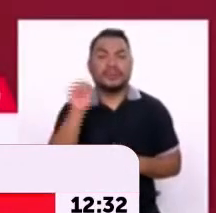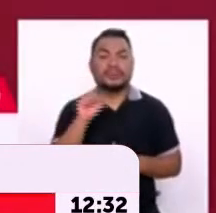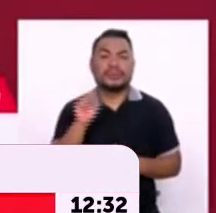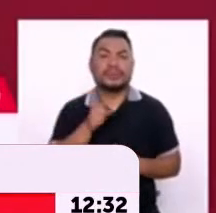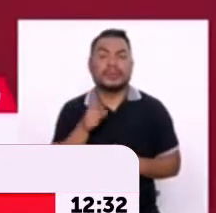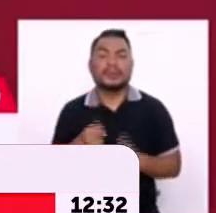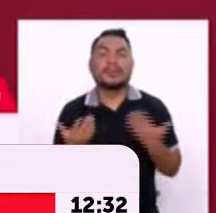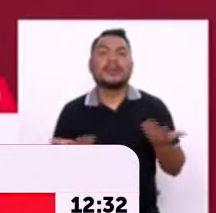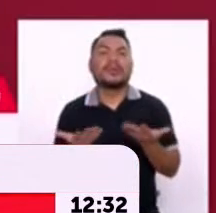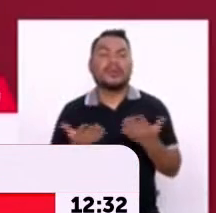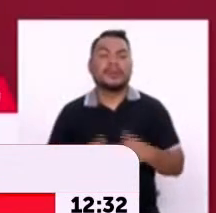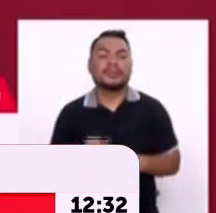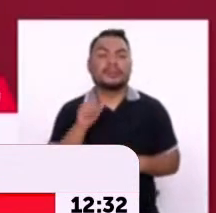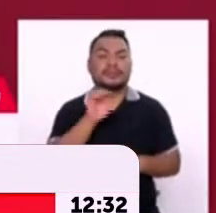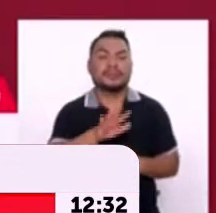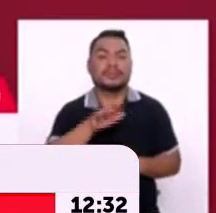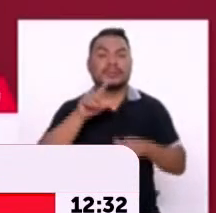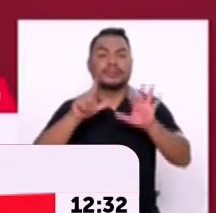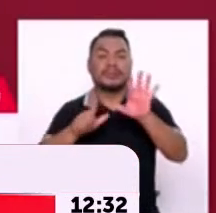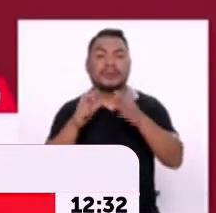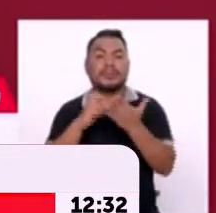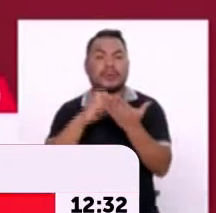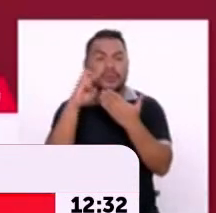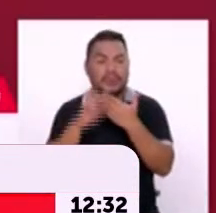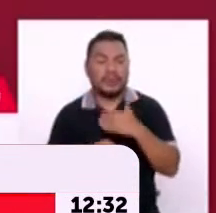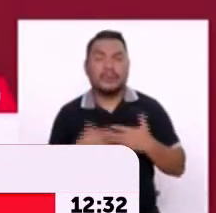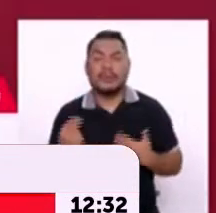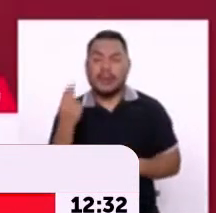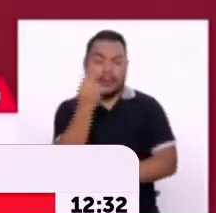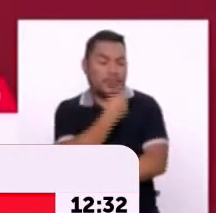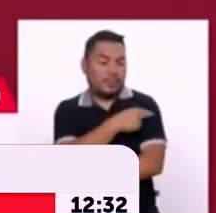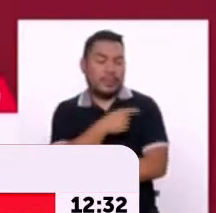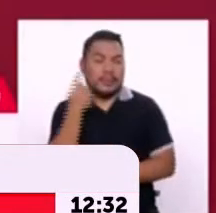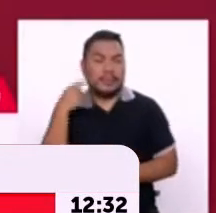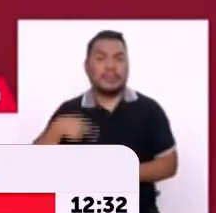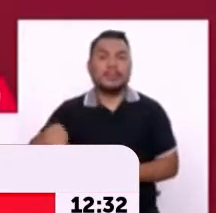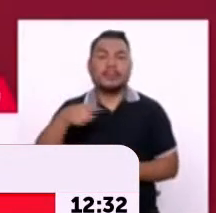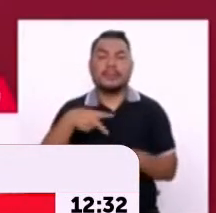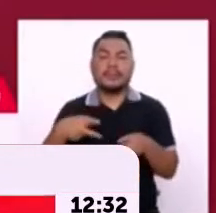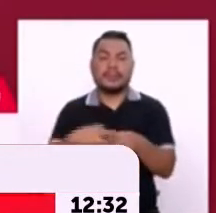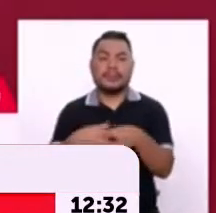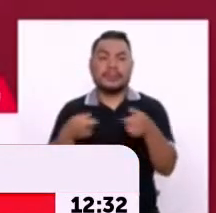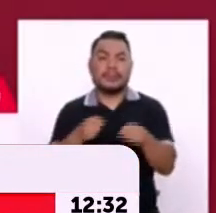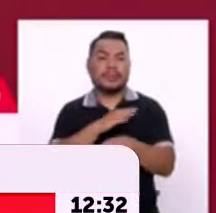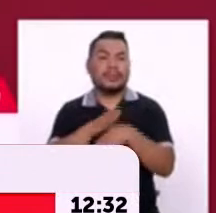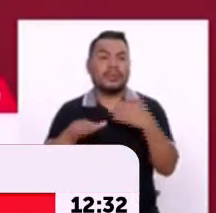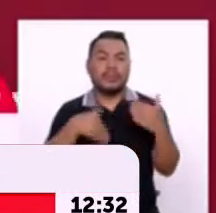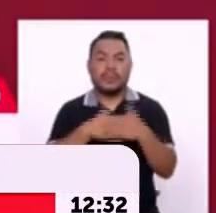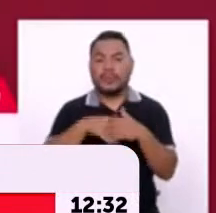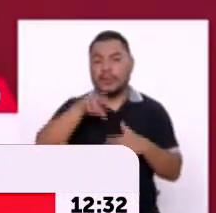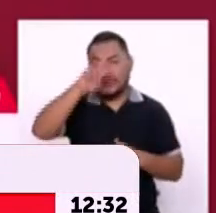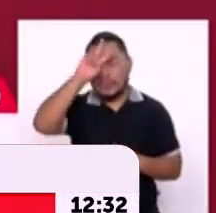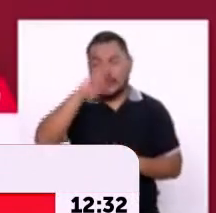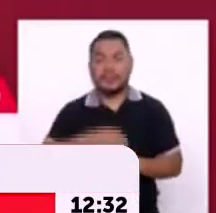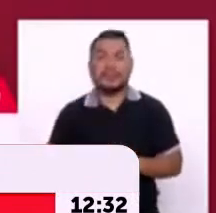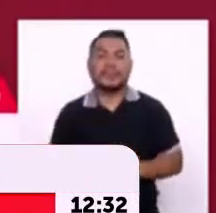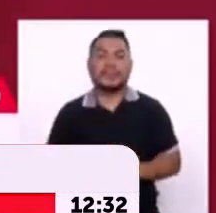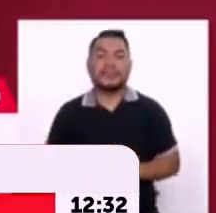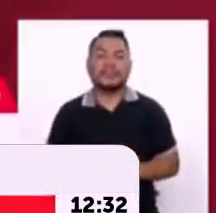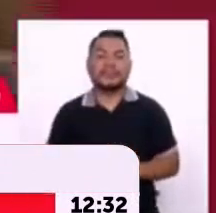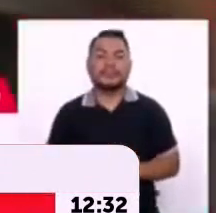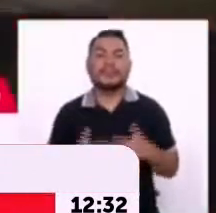soles en 57 proyectos de hospitales paralizados en todo el país.